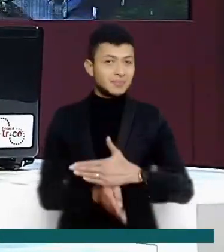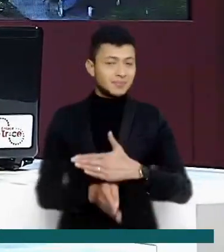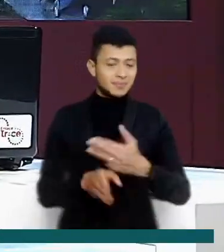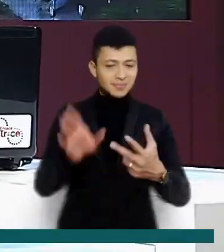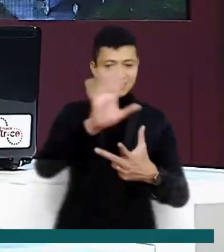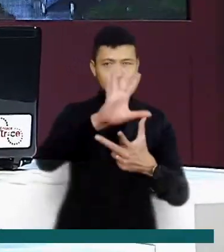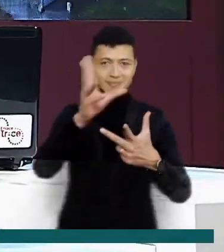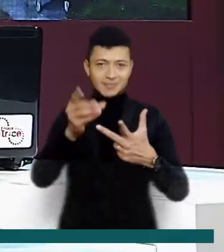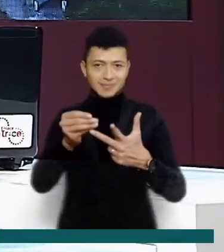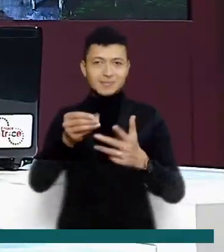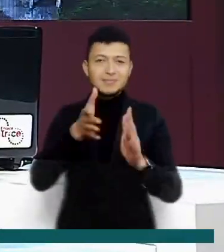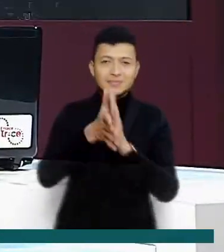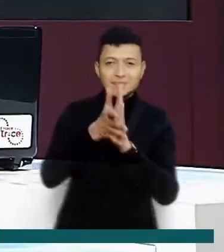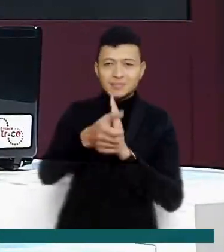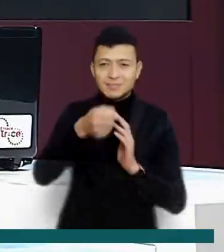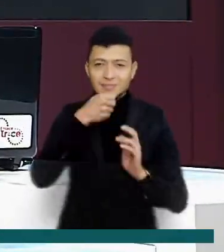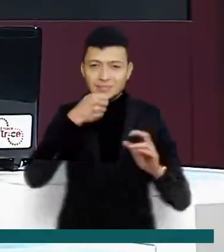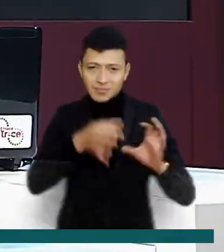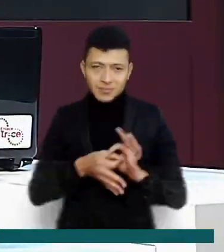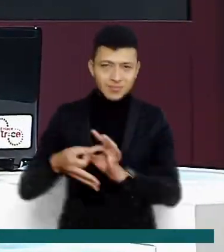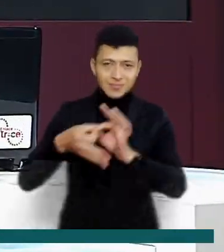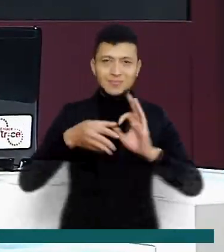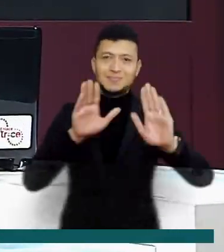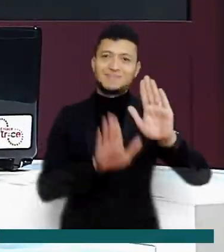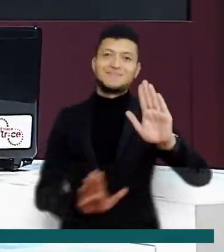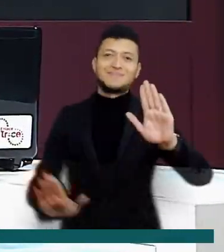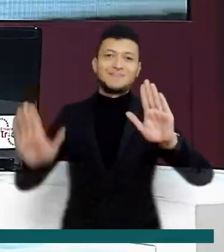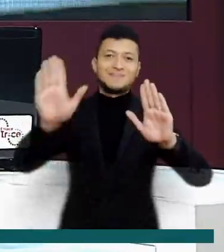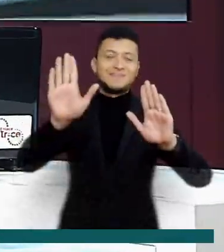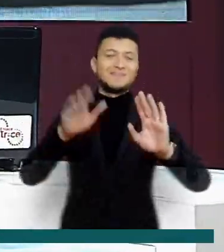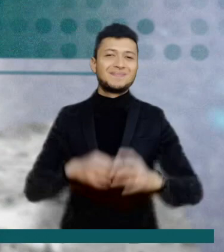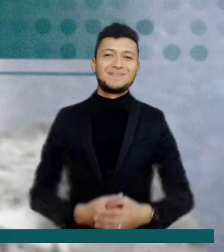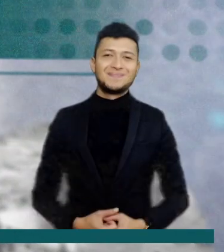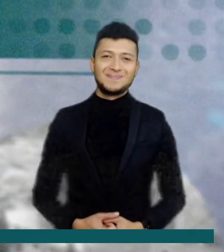Continuamos en Enlace 13. Este el informativo que une a nuestras regiones.